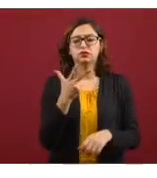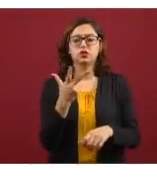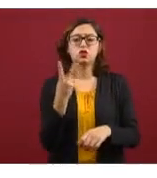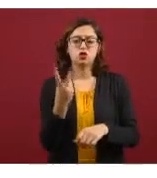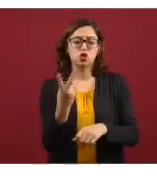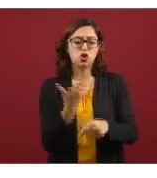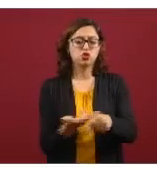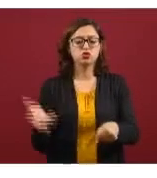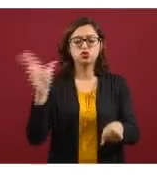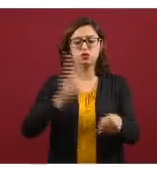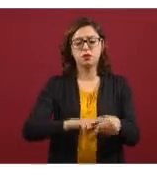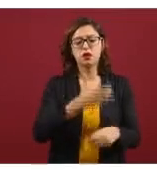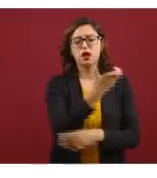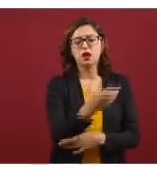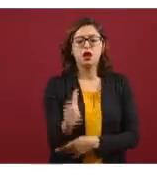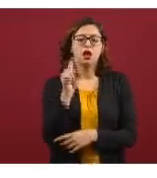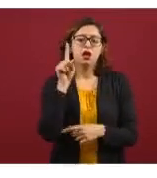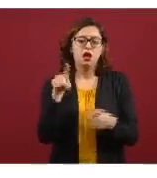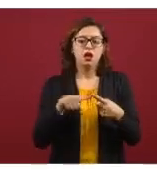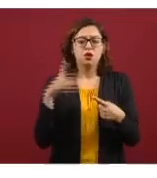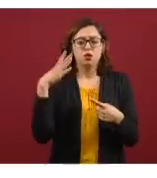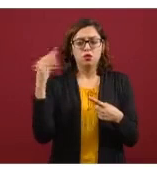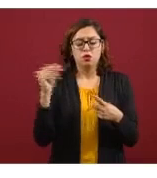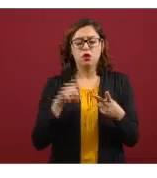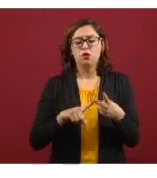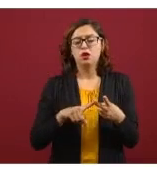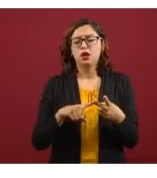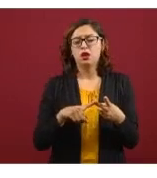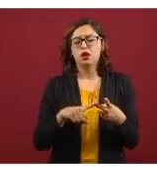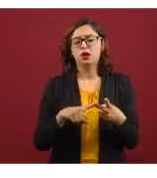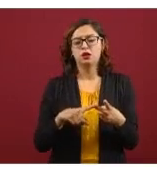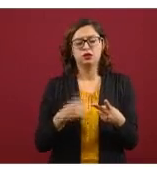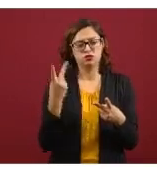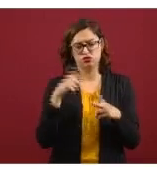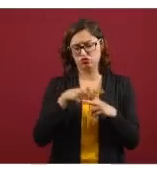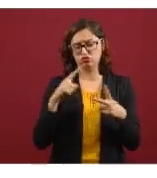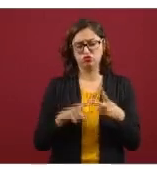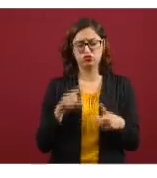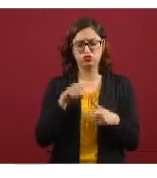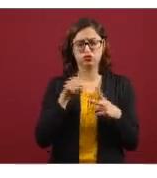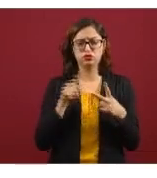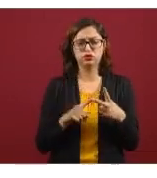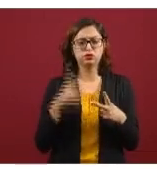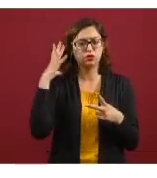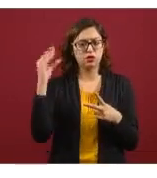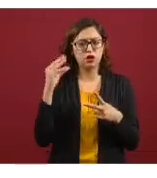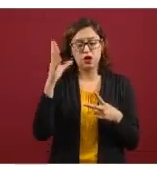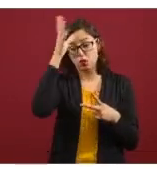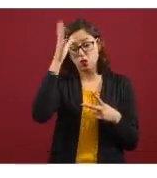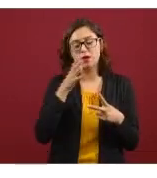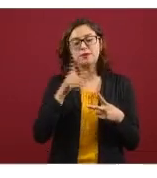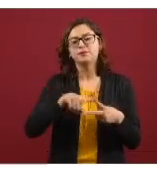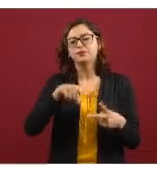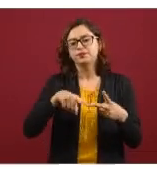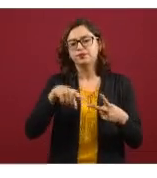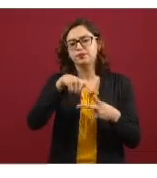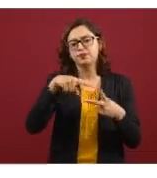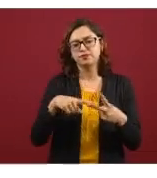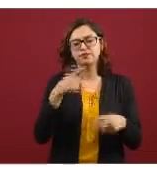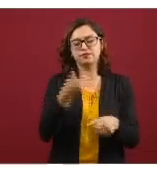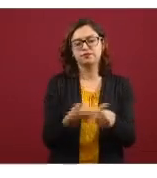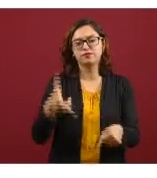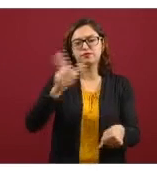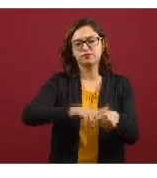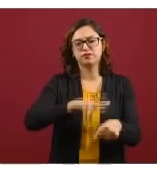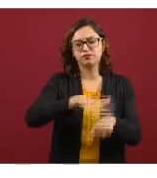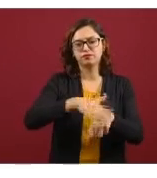en Matamoros, Coahuila, y Buenaventura, Coahuila, ambos. Son también 32 ampliaciones integrales de hospitales.